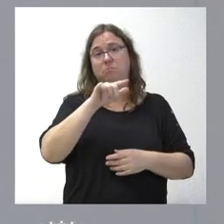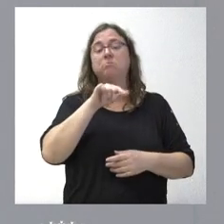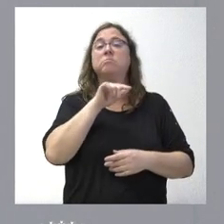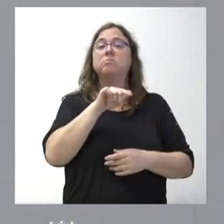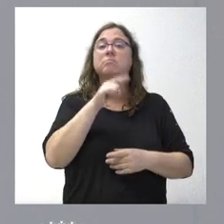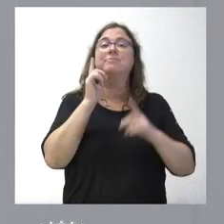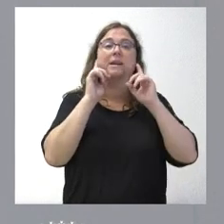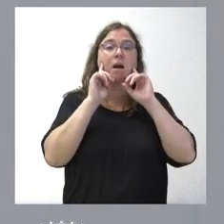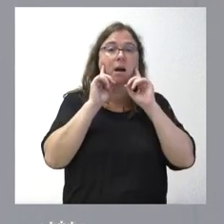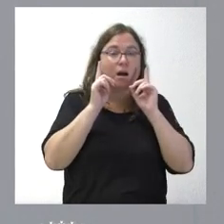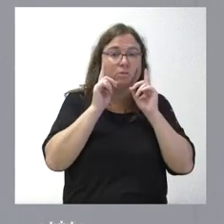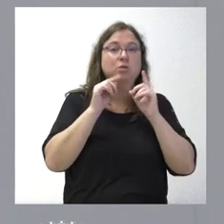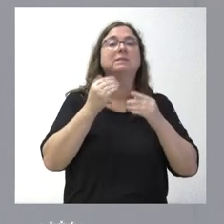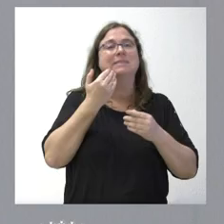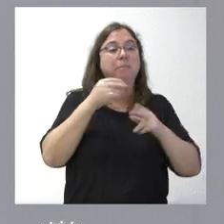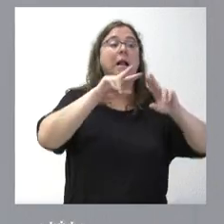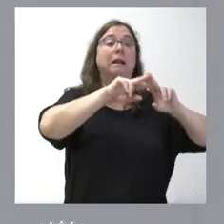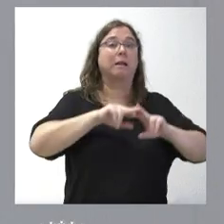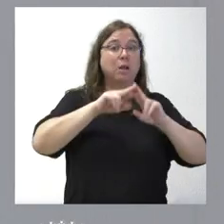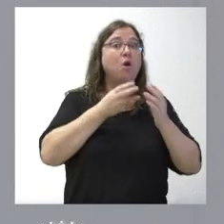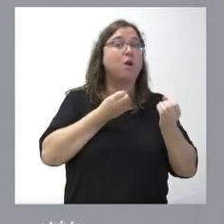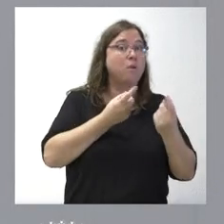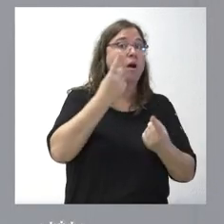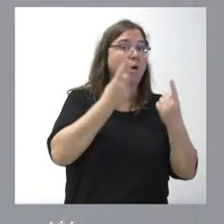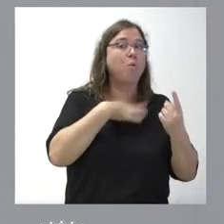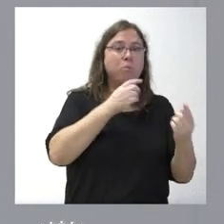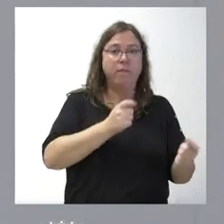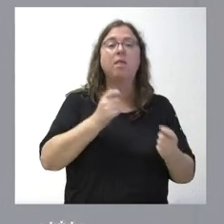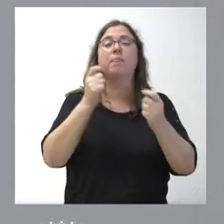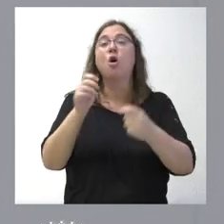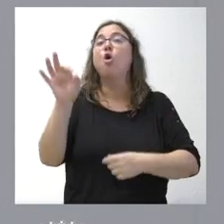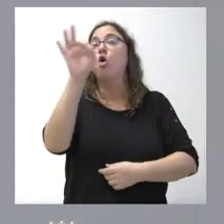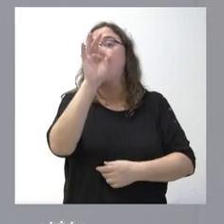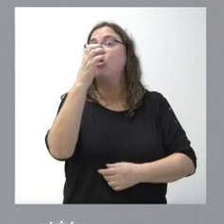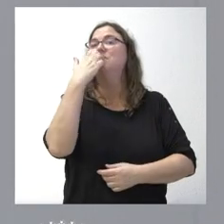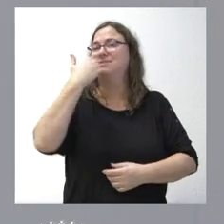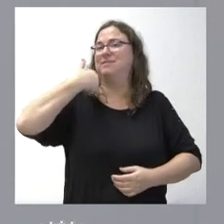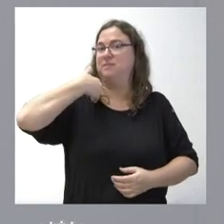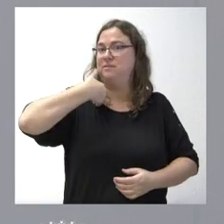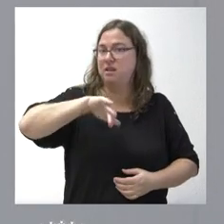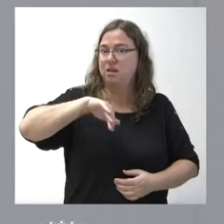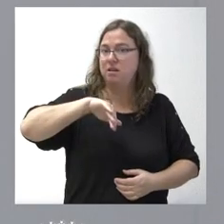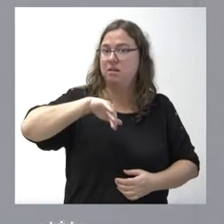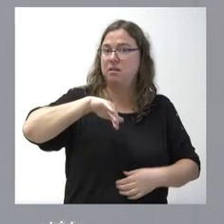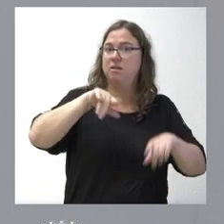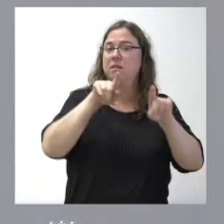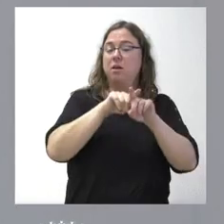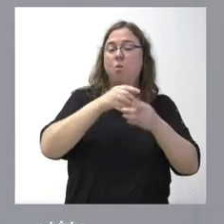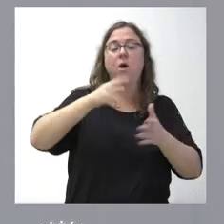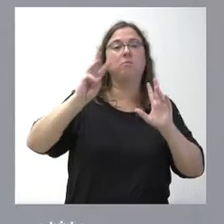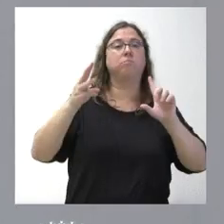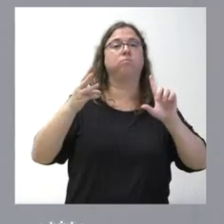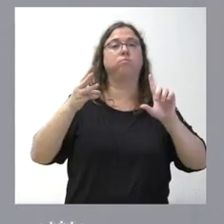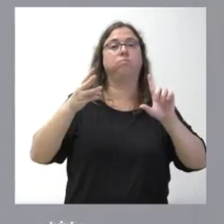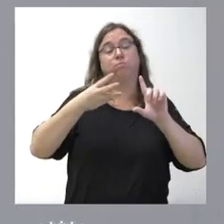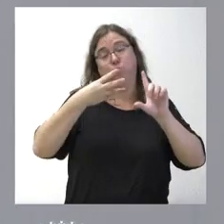todo caso repasamos si alguna de estas informaciones se las podemos ofrecer o si ya figuran en la correspondiente página